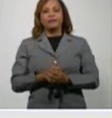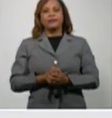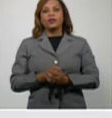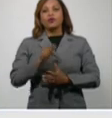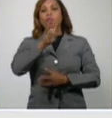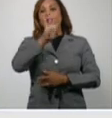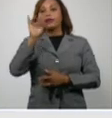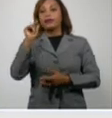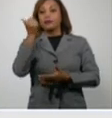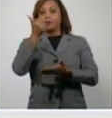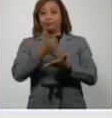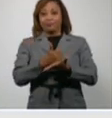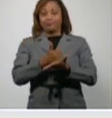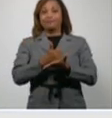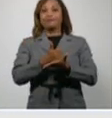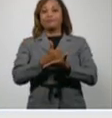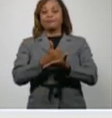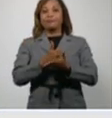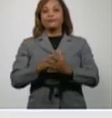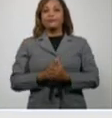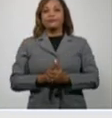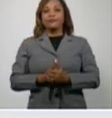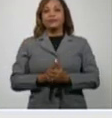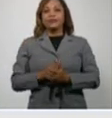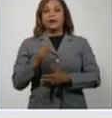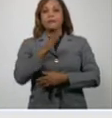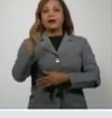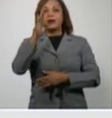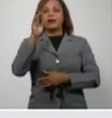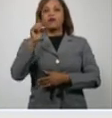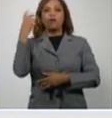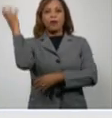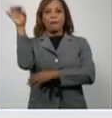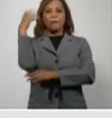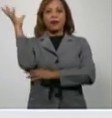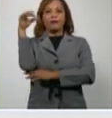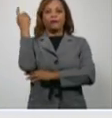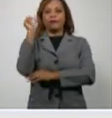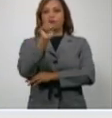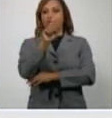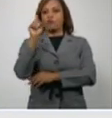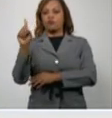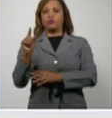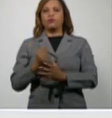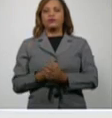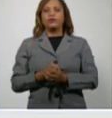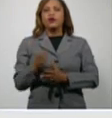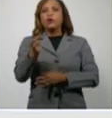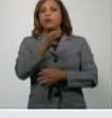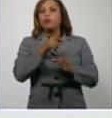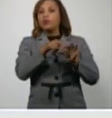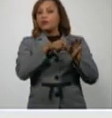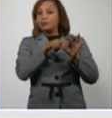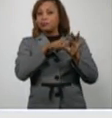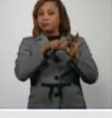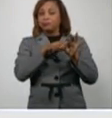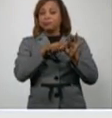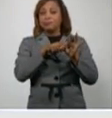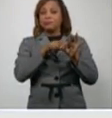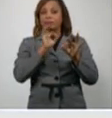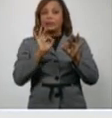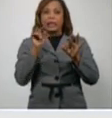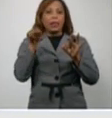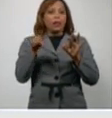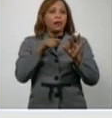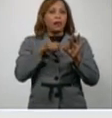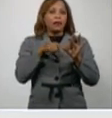del municipio de Guantánamo, Baracoa y Maicí con 1 cada uno. Y el municipio especial Isla de la Juventud, en donde